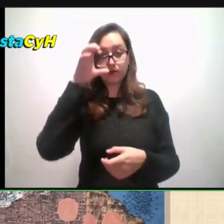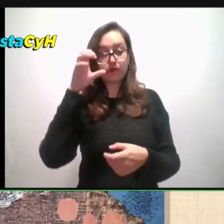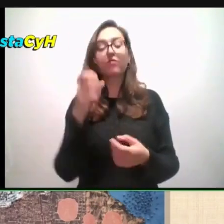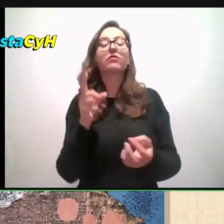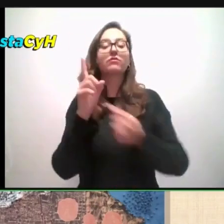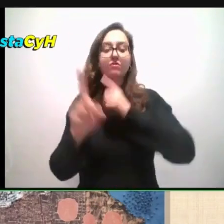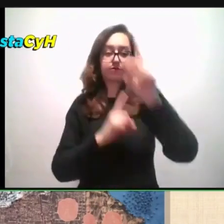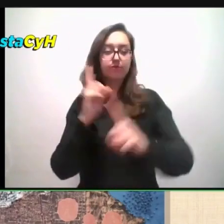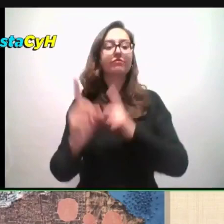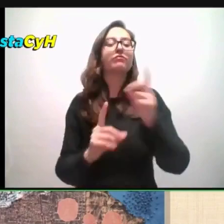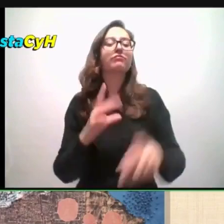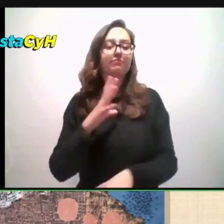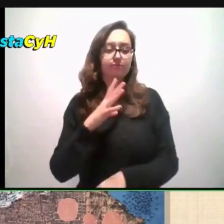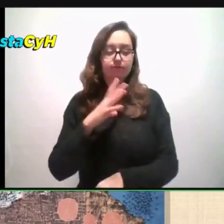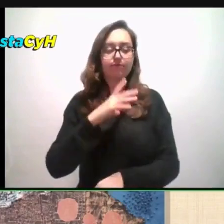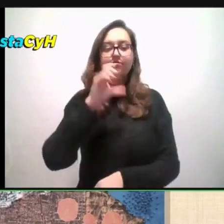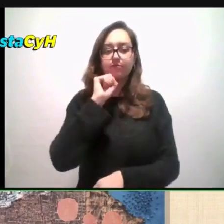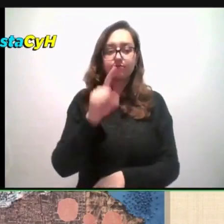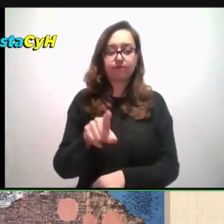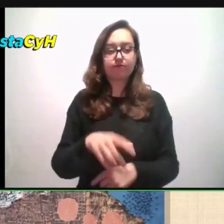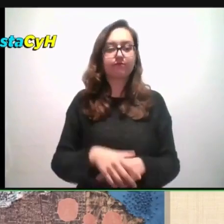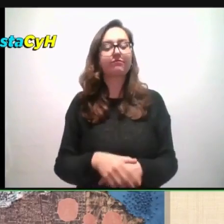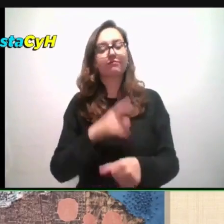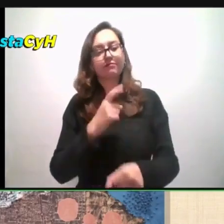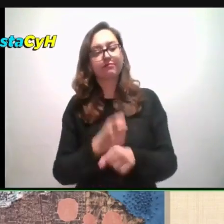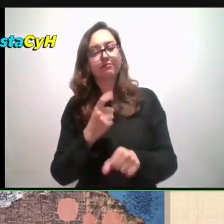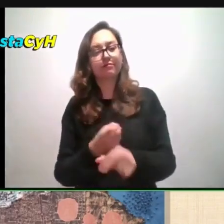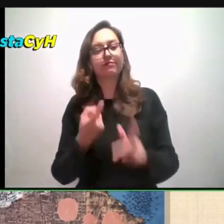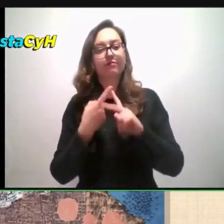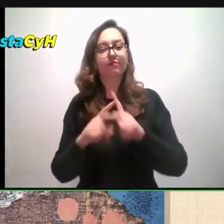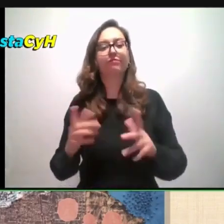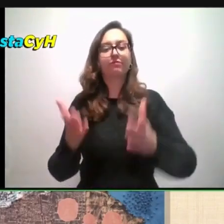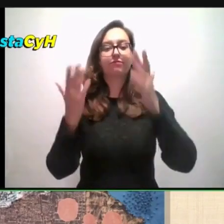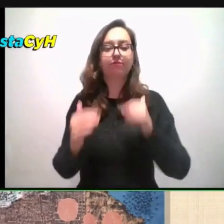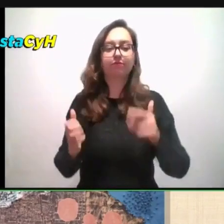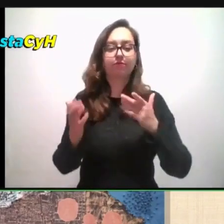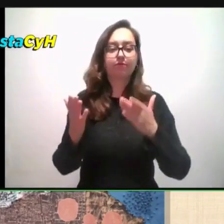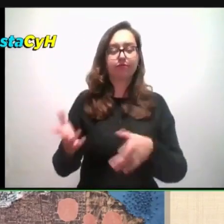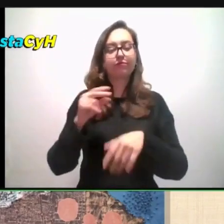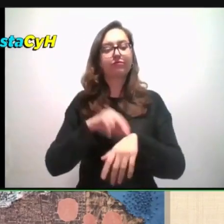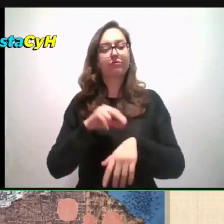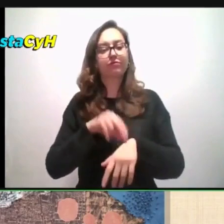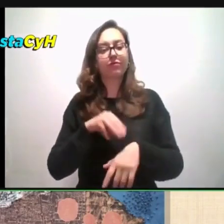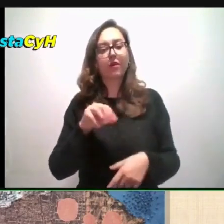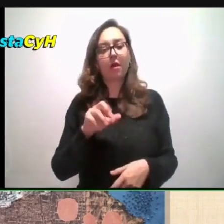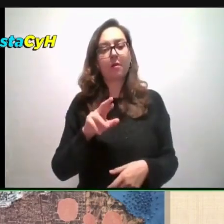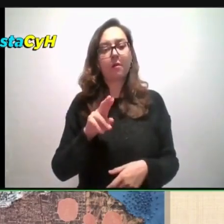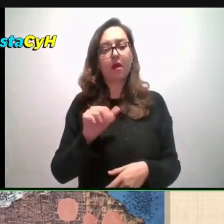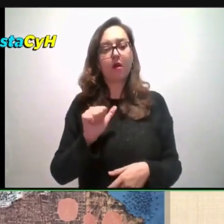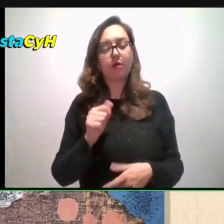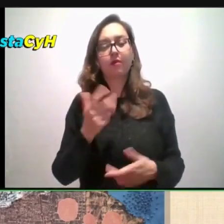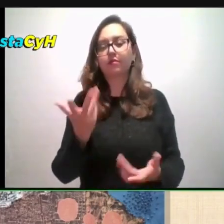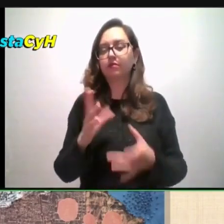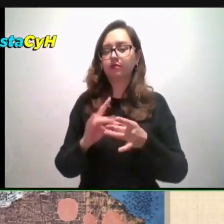a platicar primero con la doctora Maura, quien nos va a hablar sobre la importancia de la actividad física